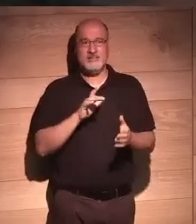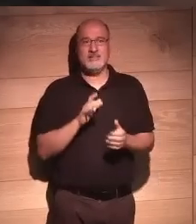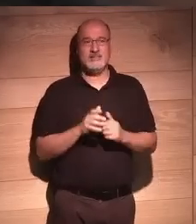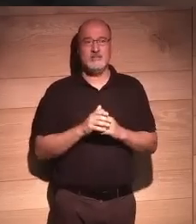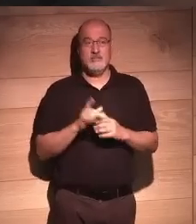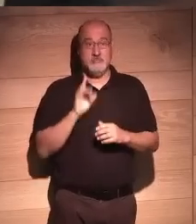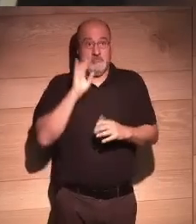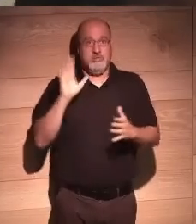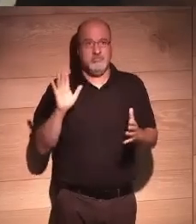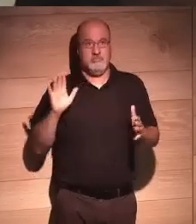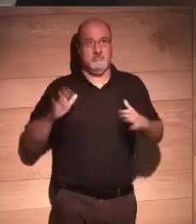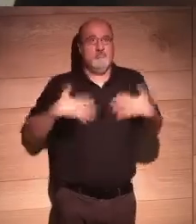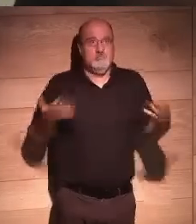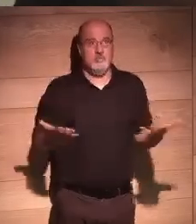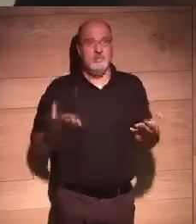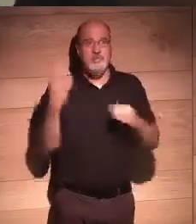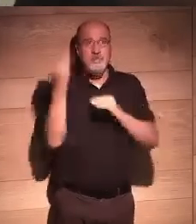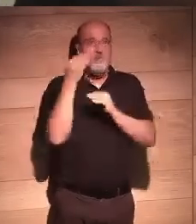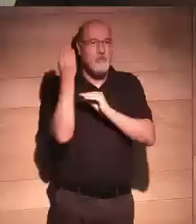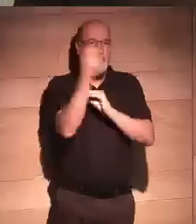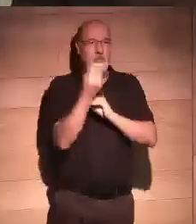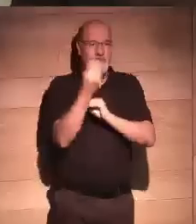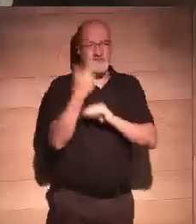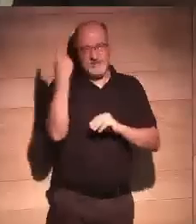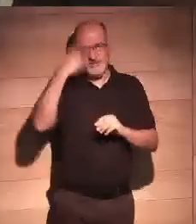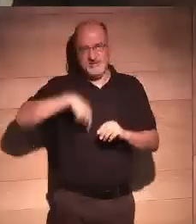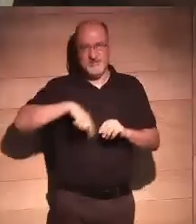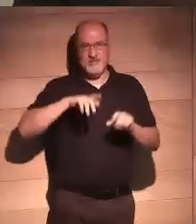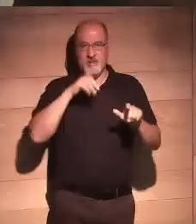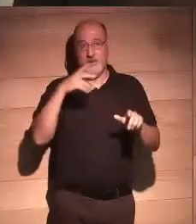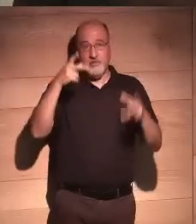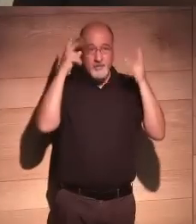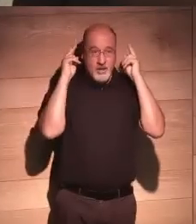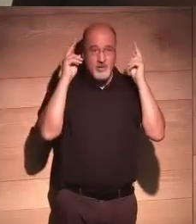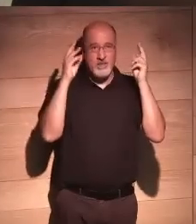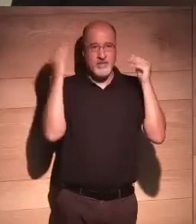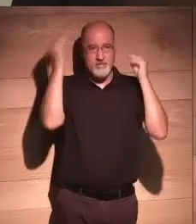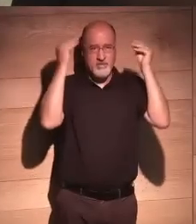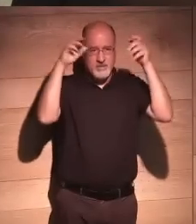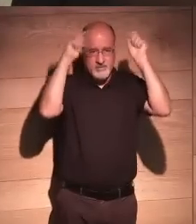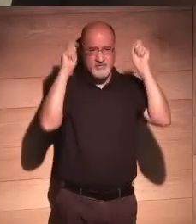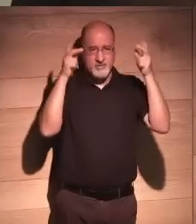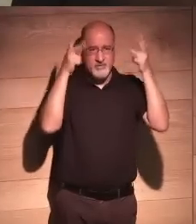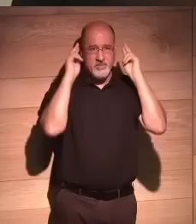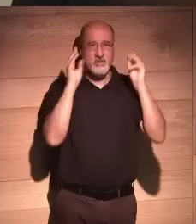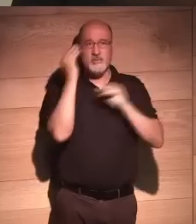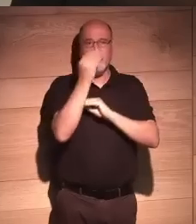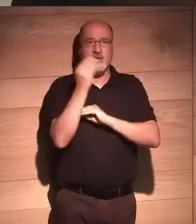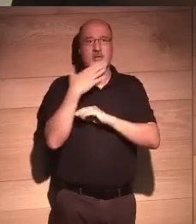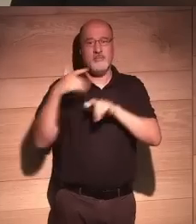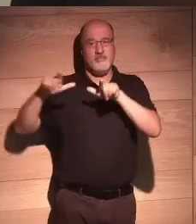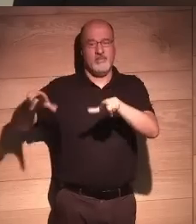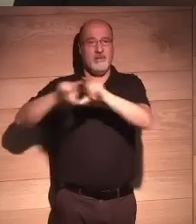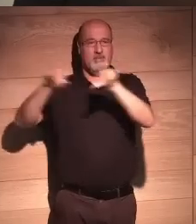pronto vienen las de maquillaje, en la tele suele estar maquillaje, peluquería, y en sitios grandes, por ejemplo, como Mediaset, la